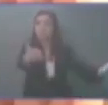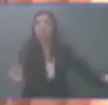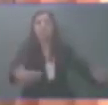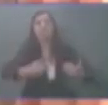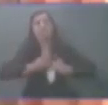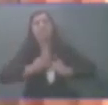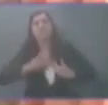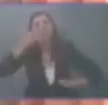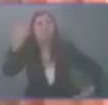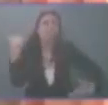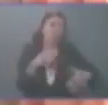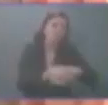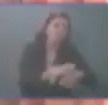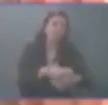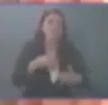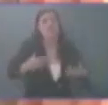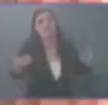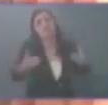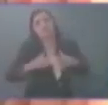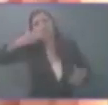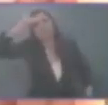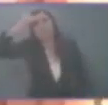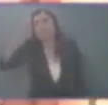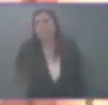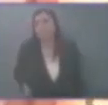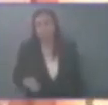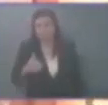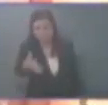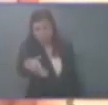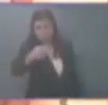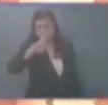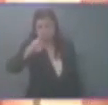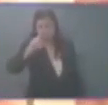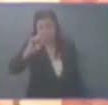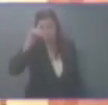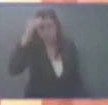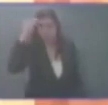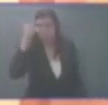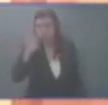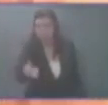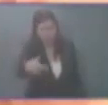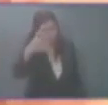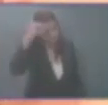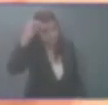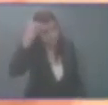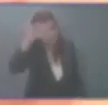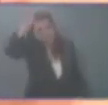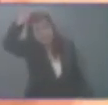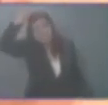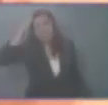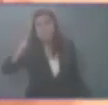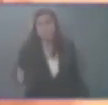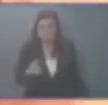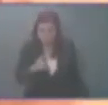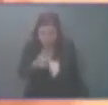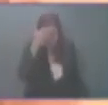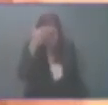yo fui guerrillero, yo sé. Y vos, Rudy, también, bien lo sabes.